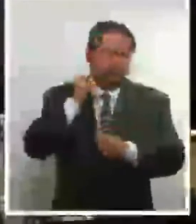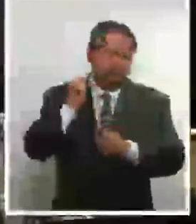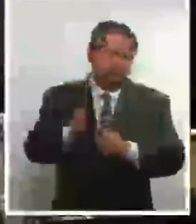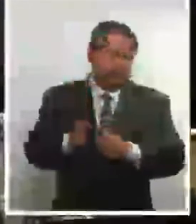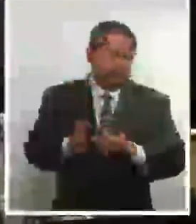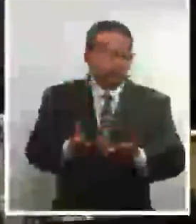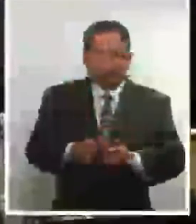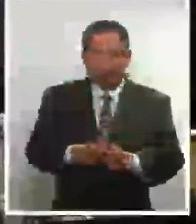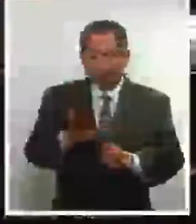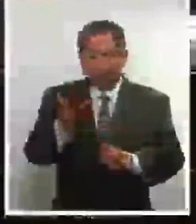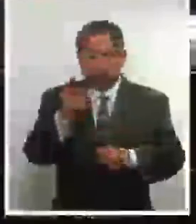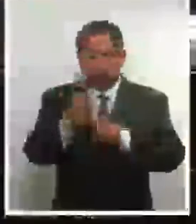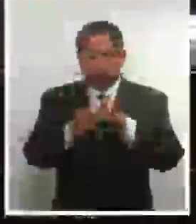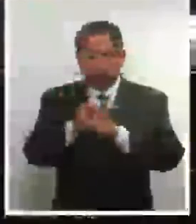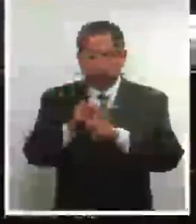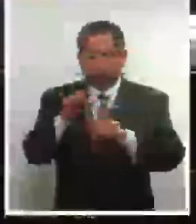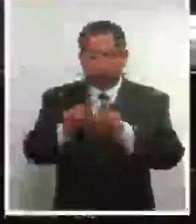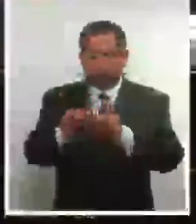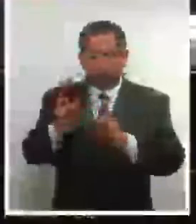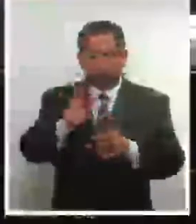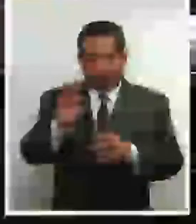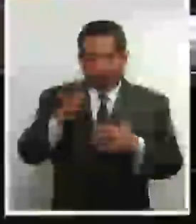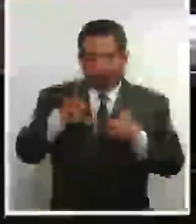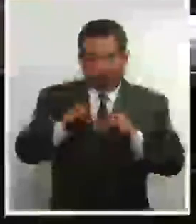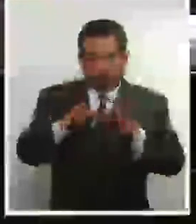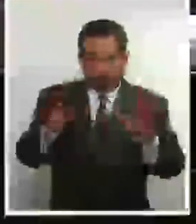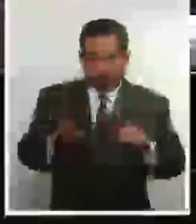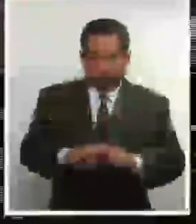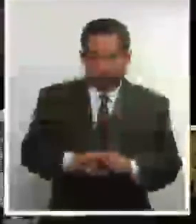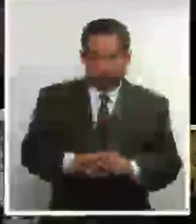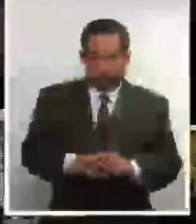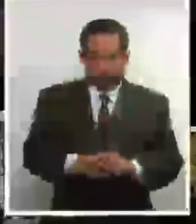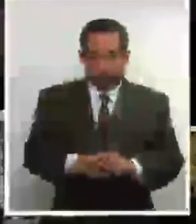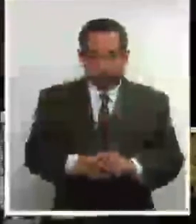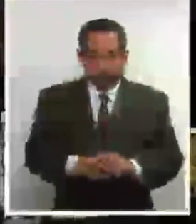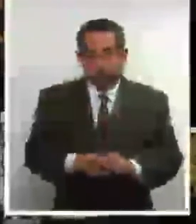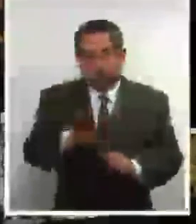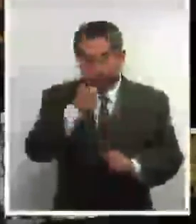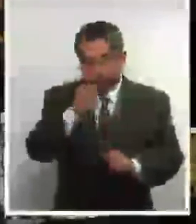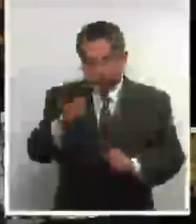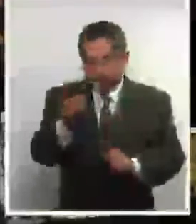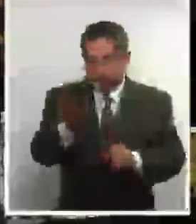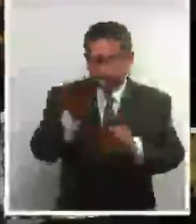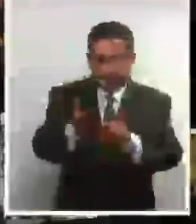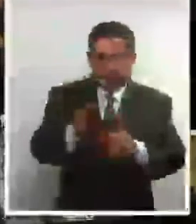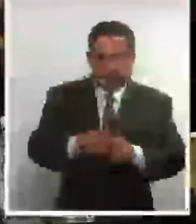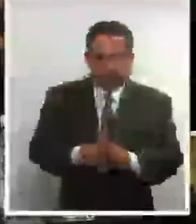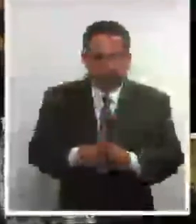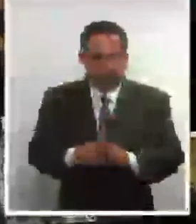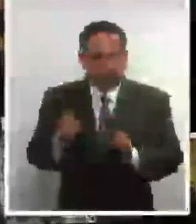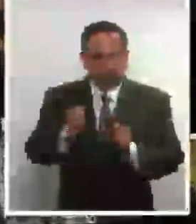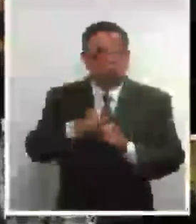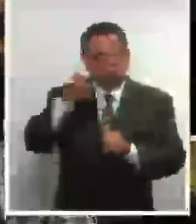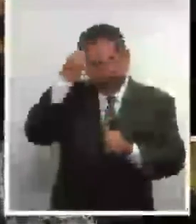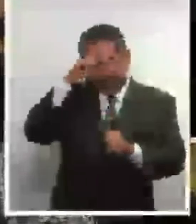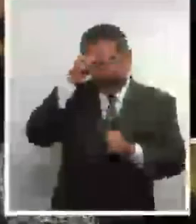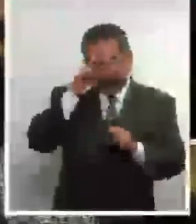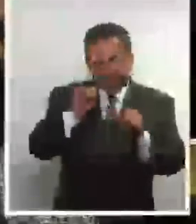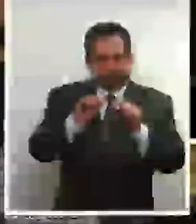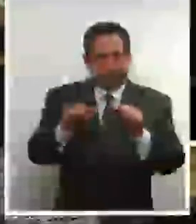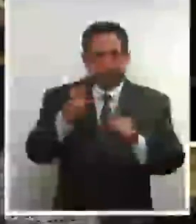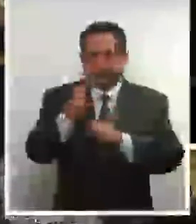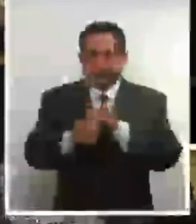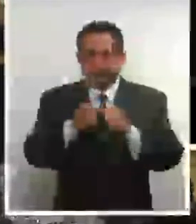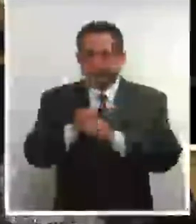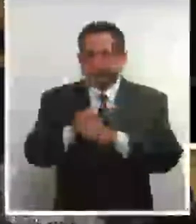establecer ahí justo los 5 años. No sé si me expliqué. Dice: con experiencia mínima de 5